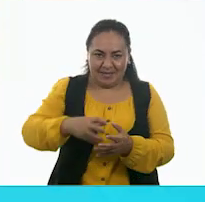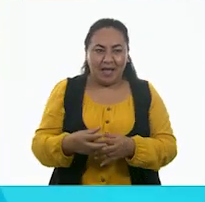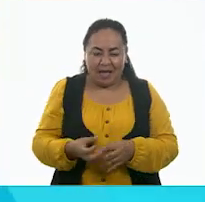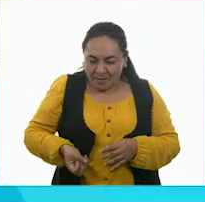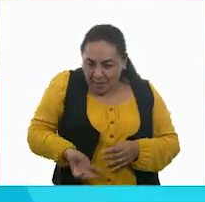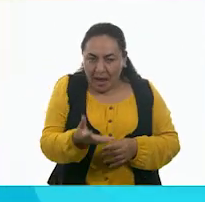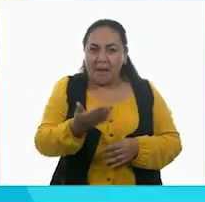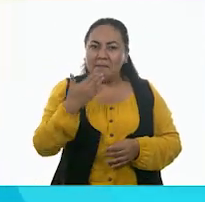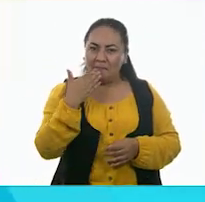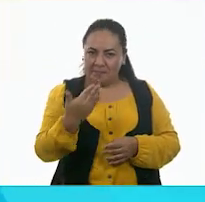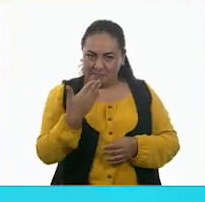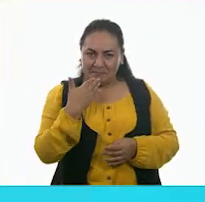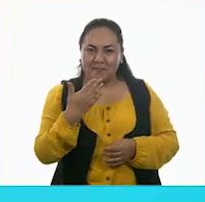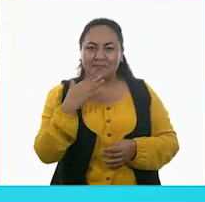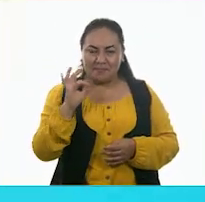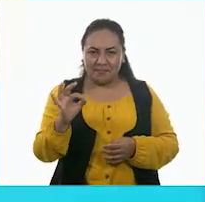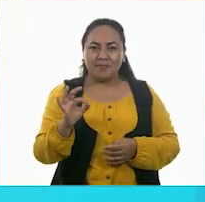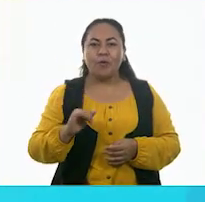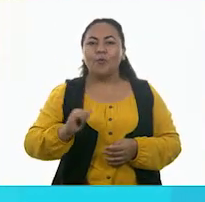Excelente.